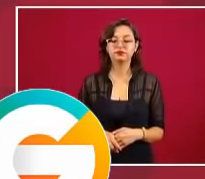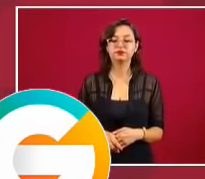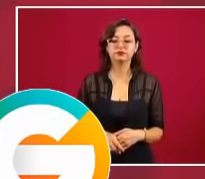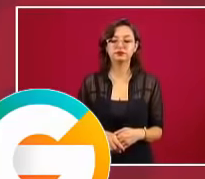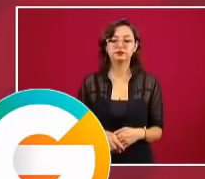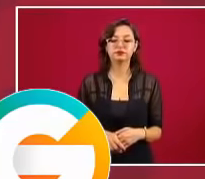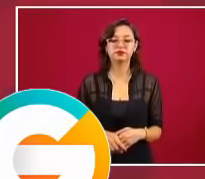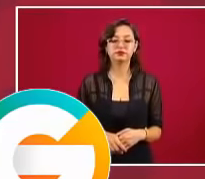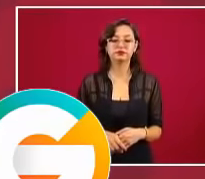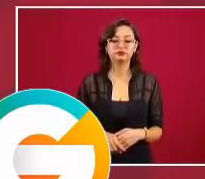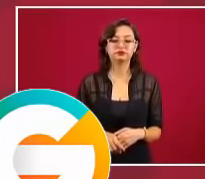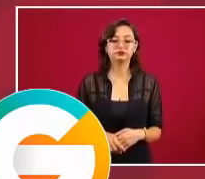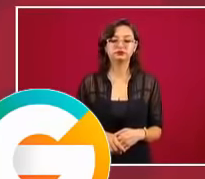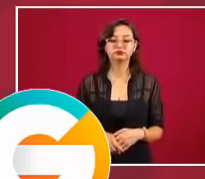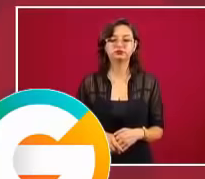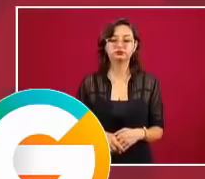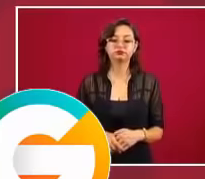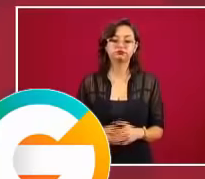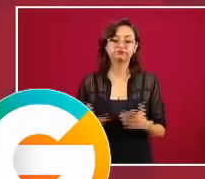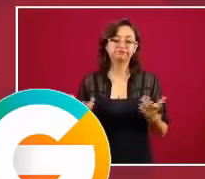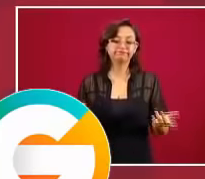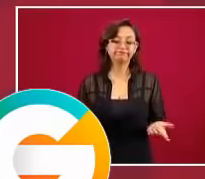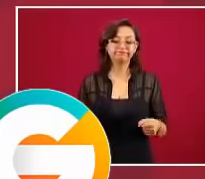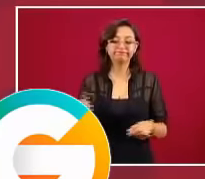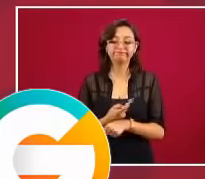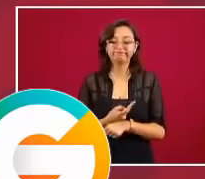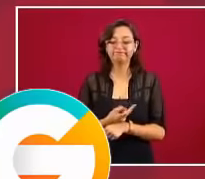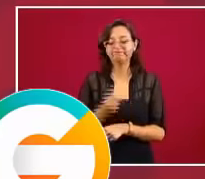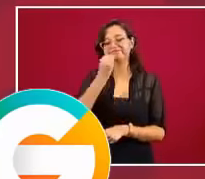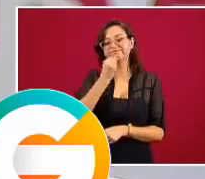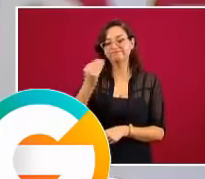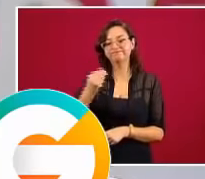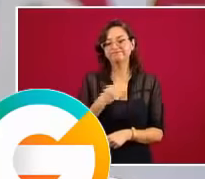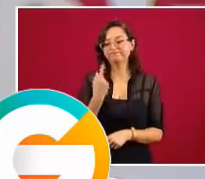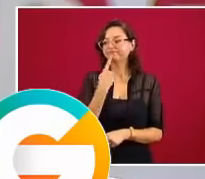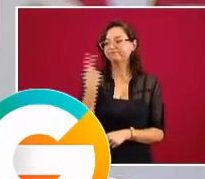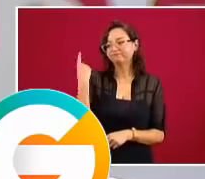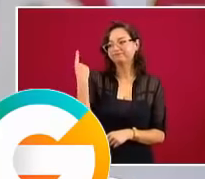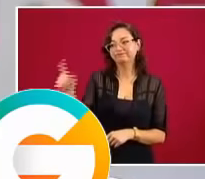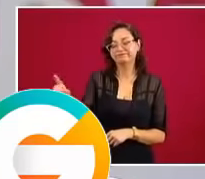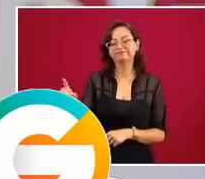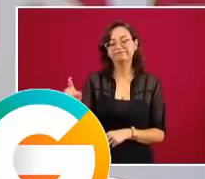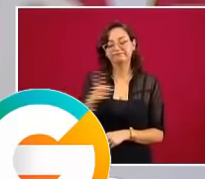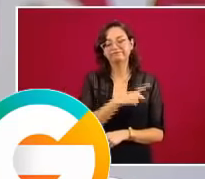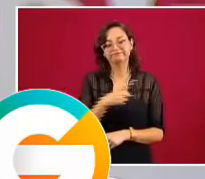pues va a proceder legalmente,